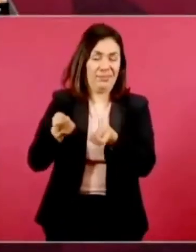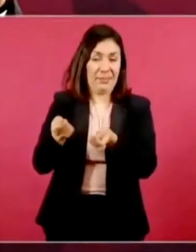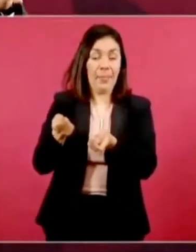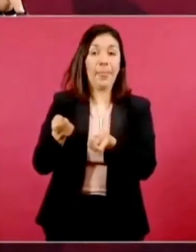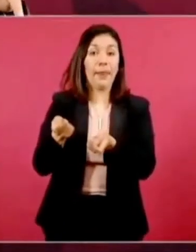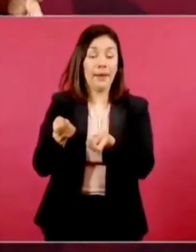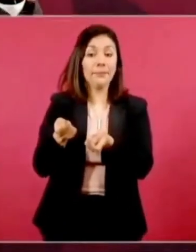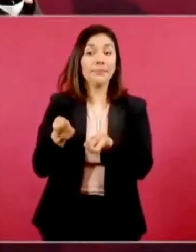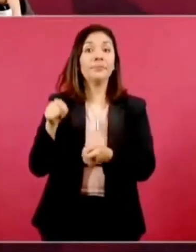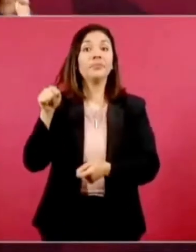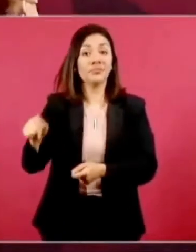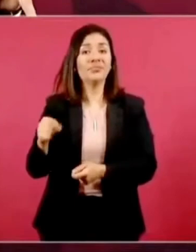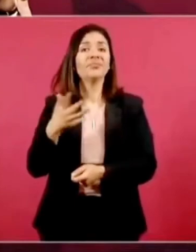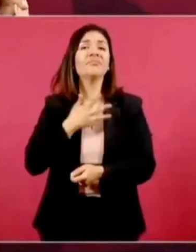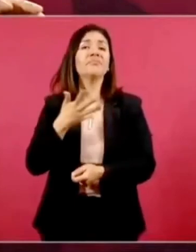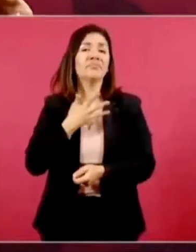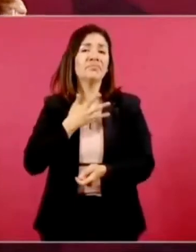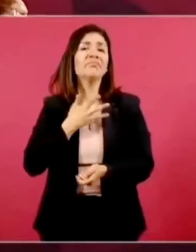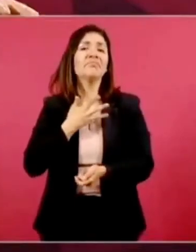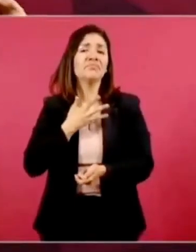tiene ese instrumento